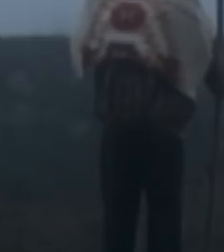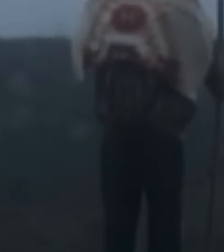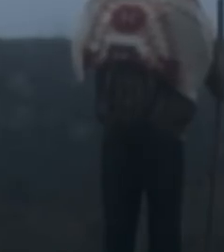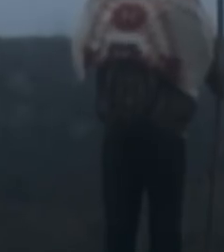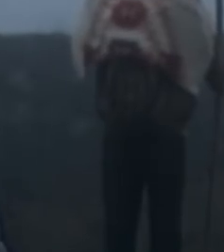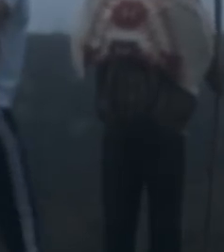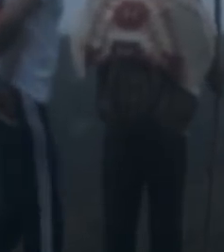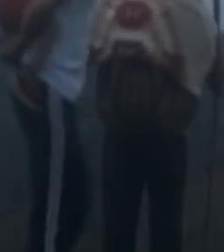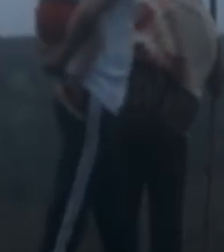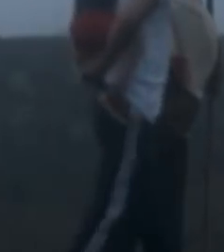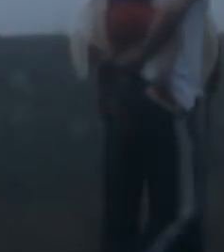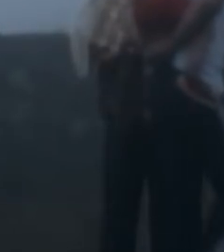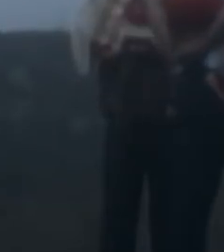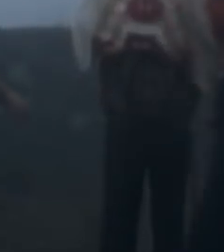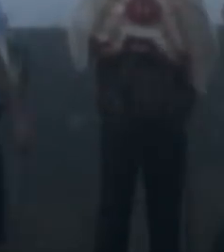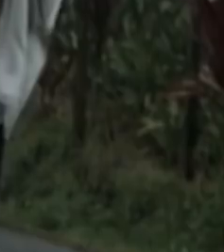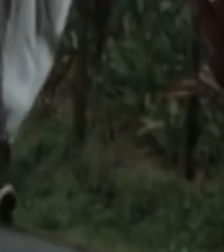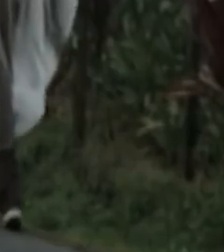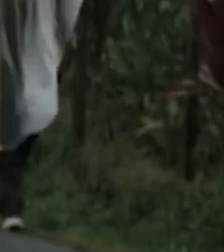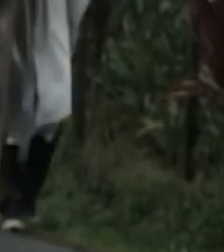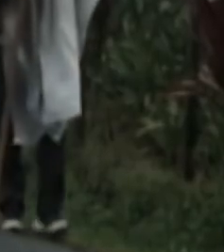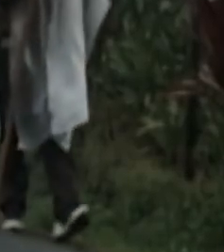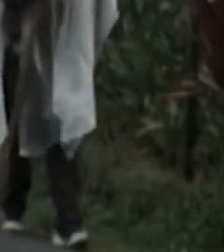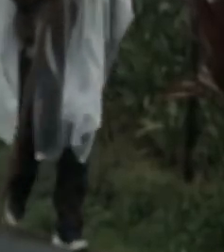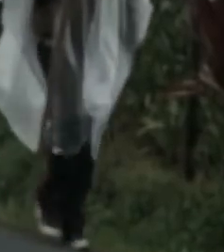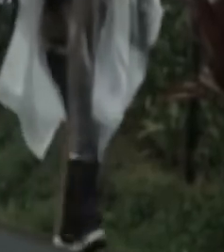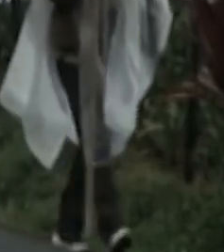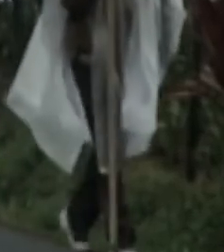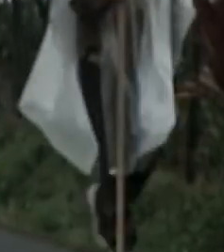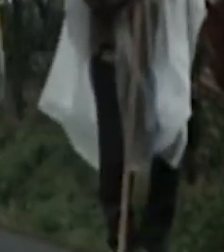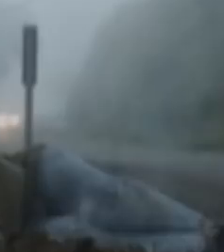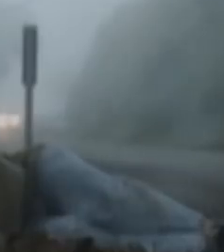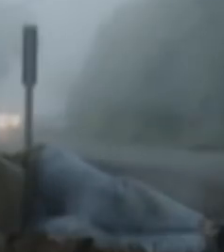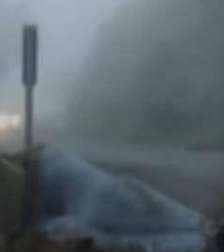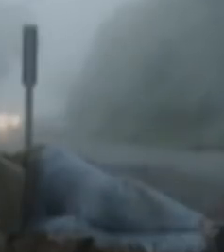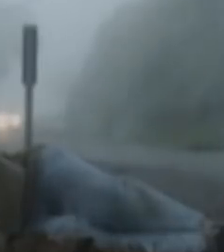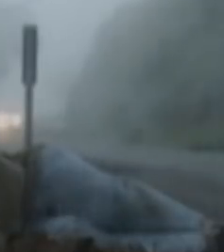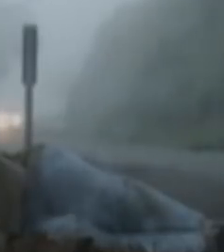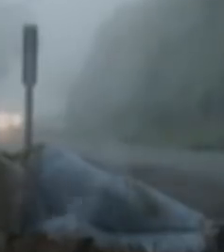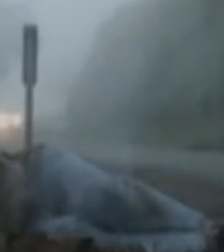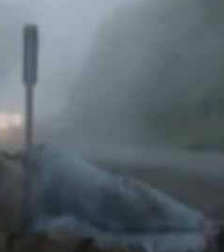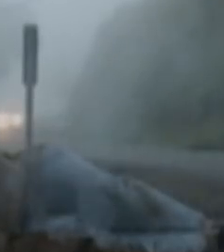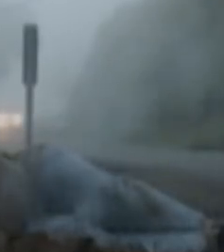Nacional. La honestidad con uno mismo es el tema en